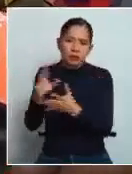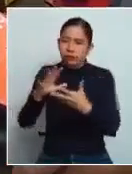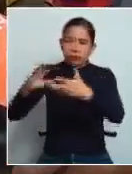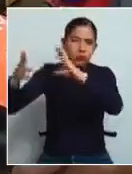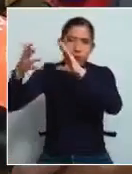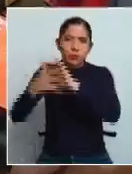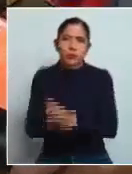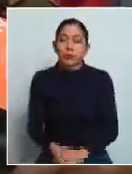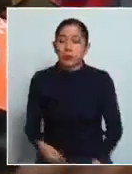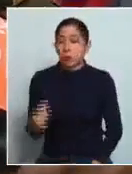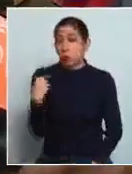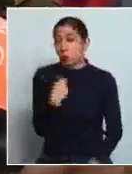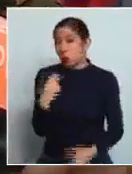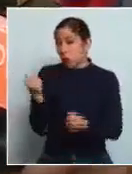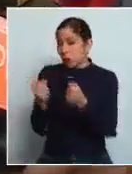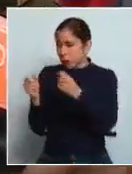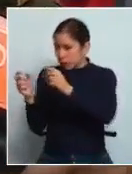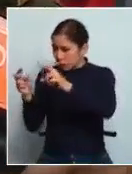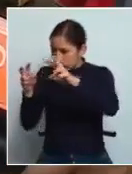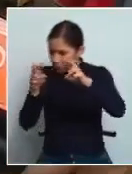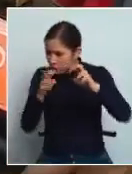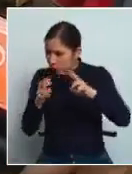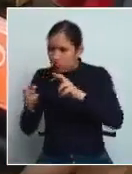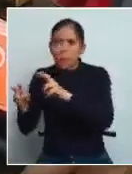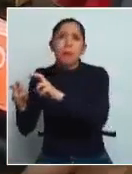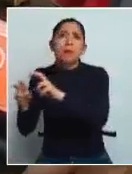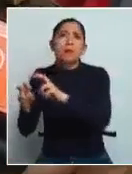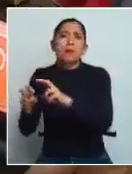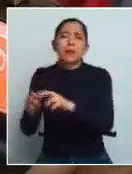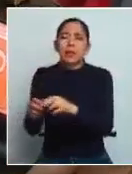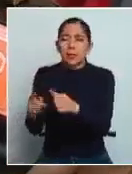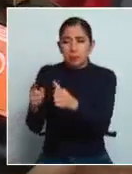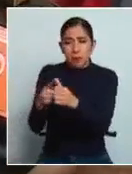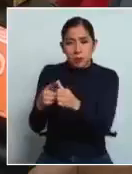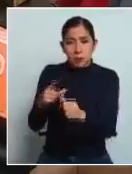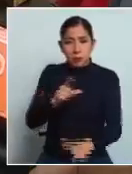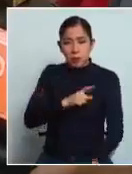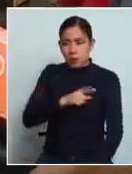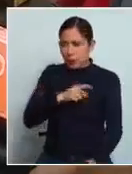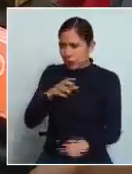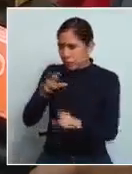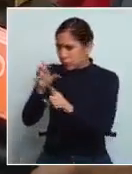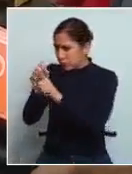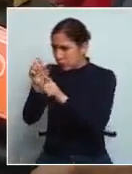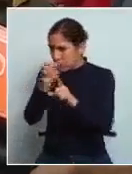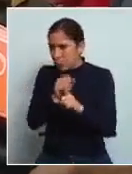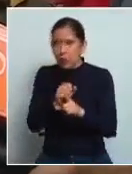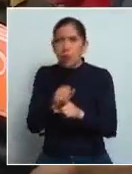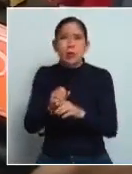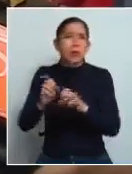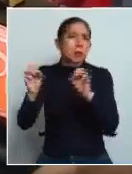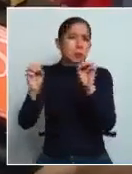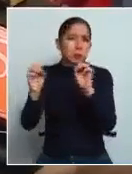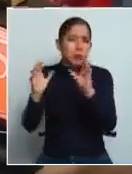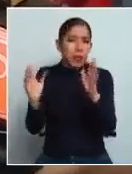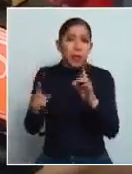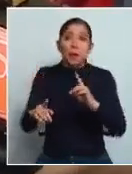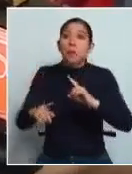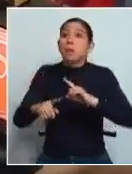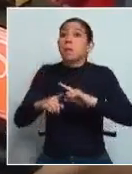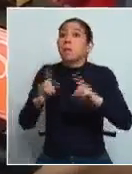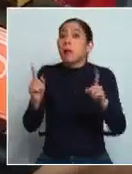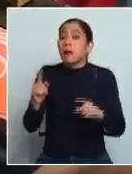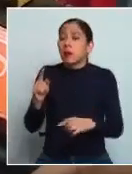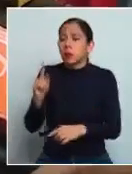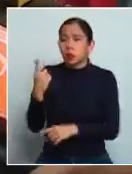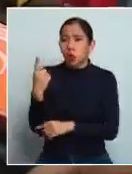al interior de este motorizado. En las primeras actividades de policía judicial no se han encontrado mayores elementos, sino aquellos de carácter